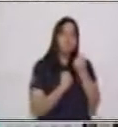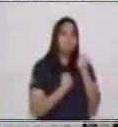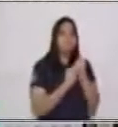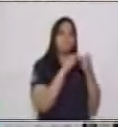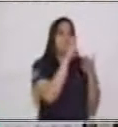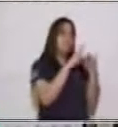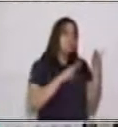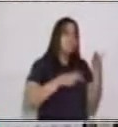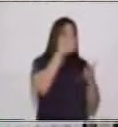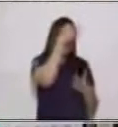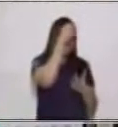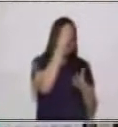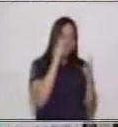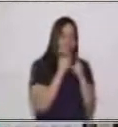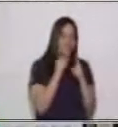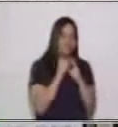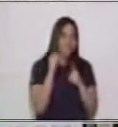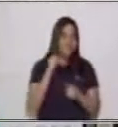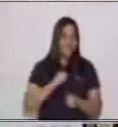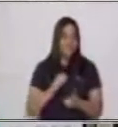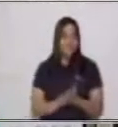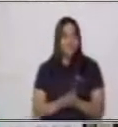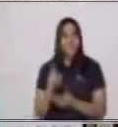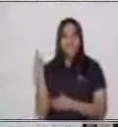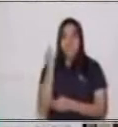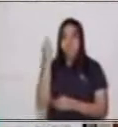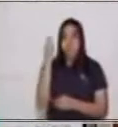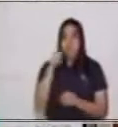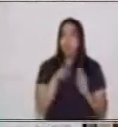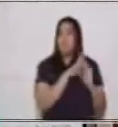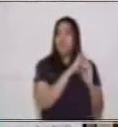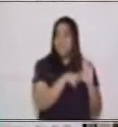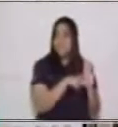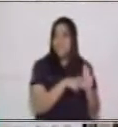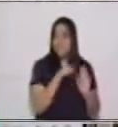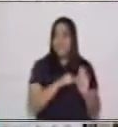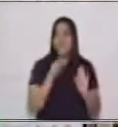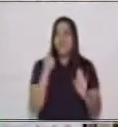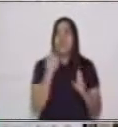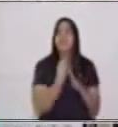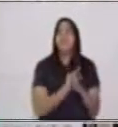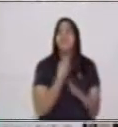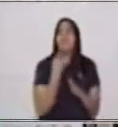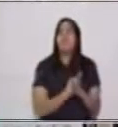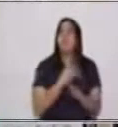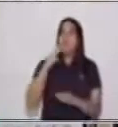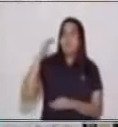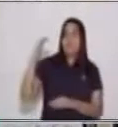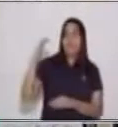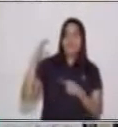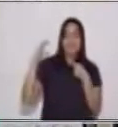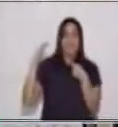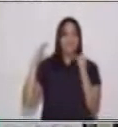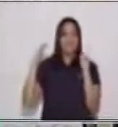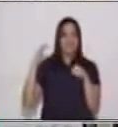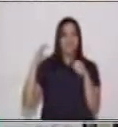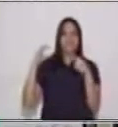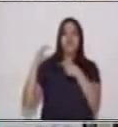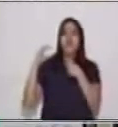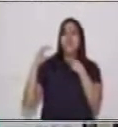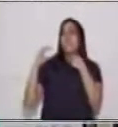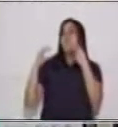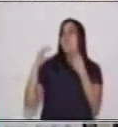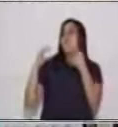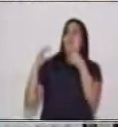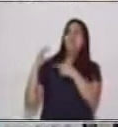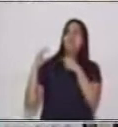y aprendiendo las palabras. Vamos con la primera regla, en el uso de la C. El sonido de la